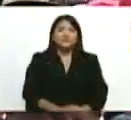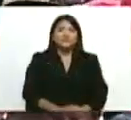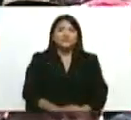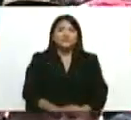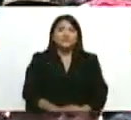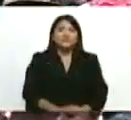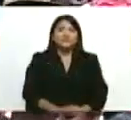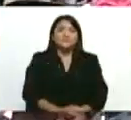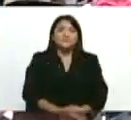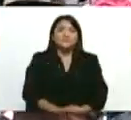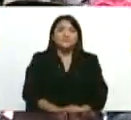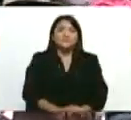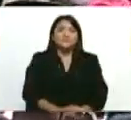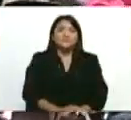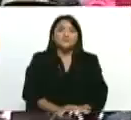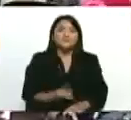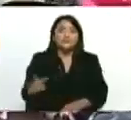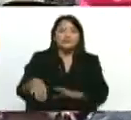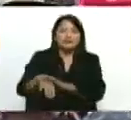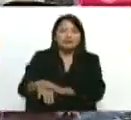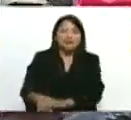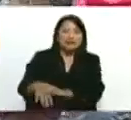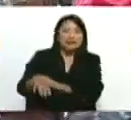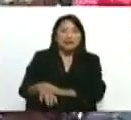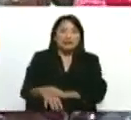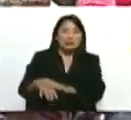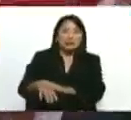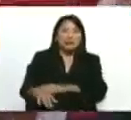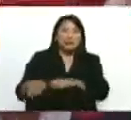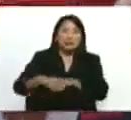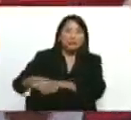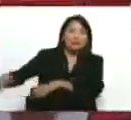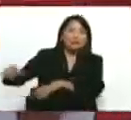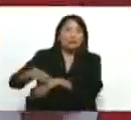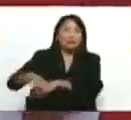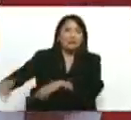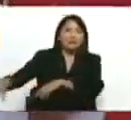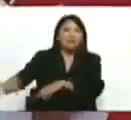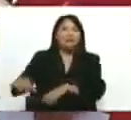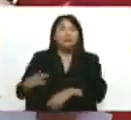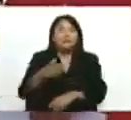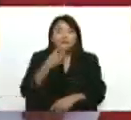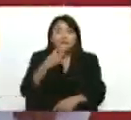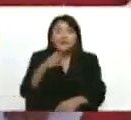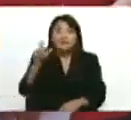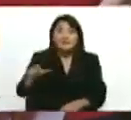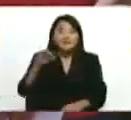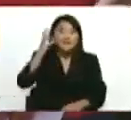bajar la mano y le bajaba la mano. ¡No me toques! Le decía. ¡Suéltame!